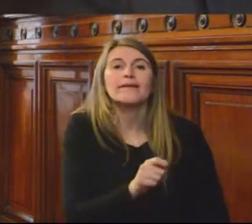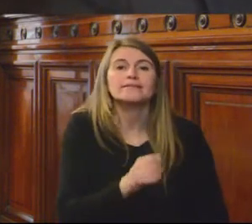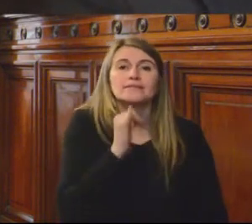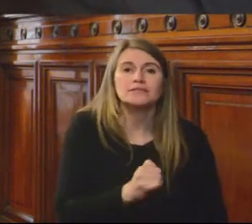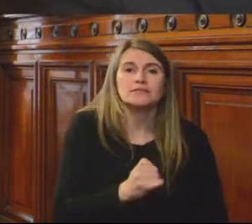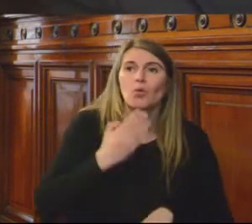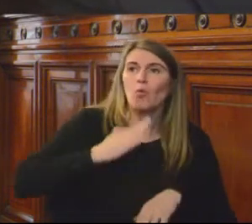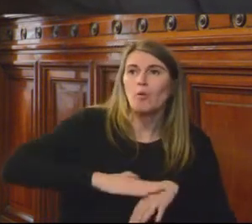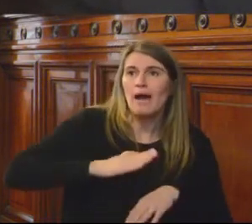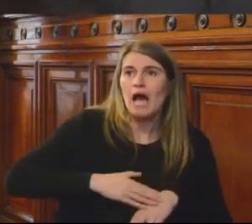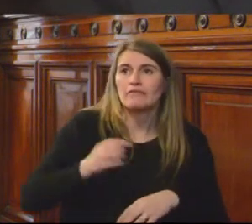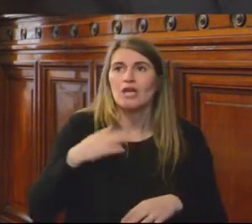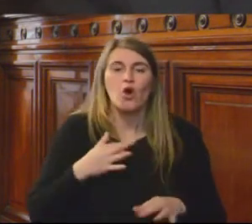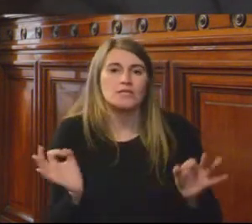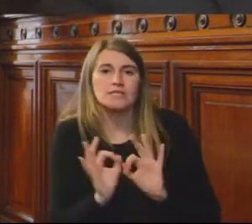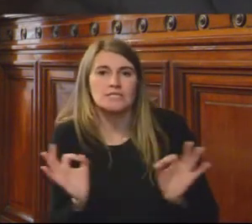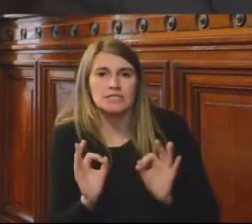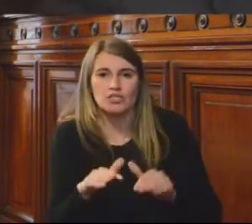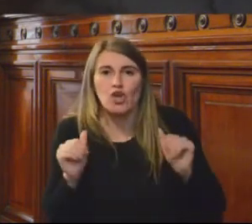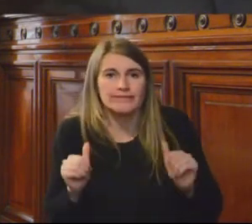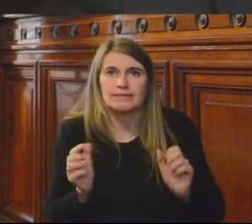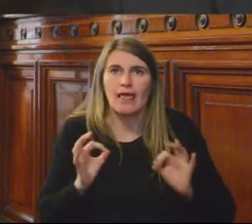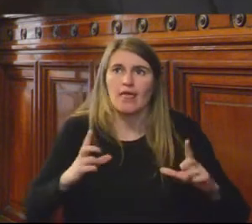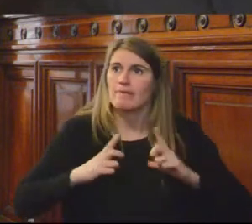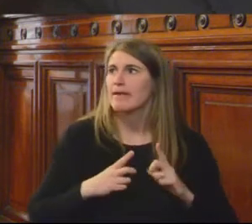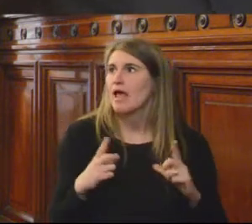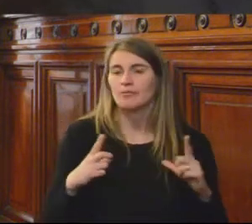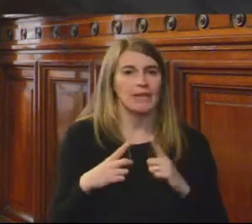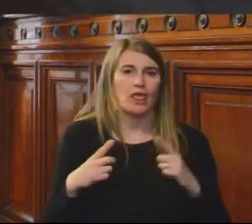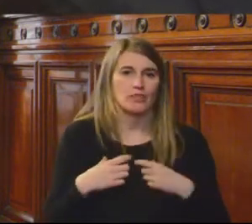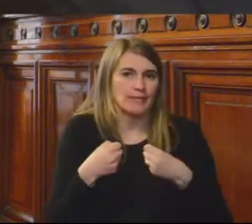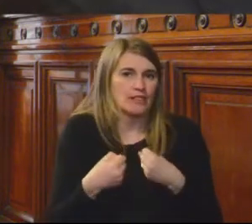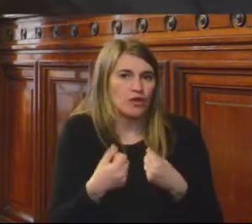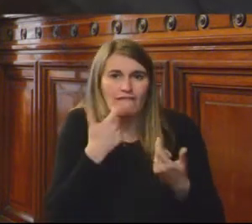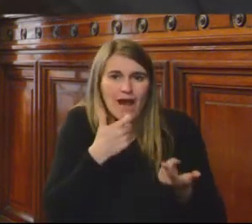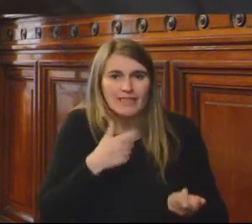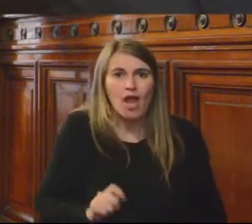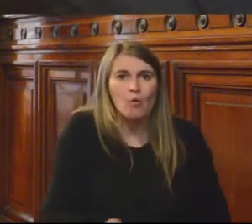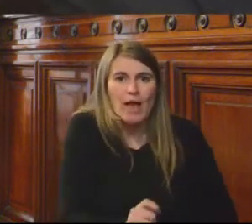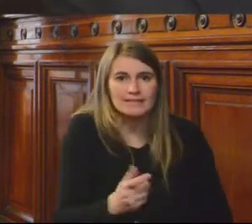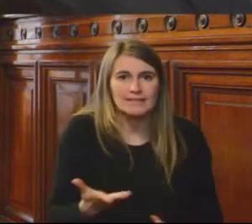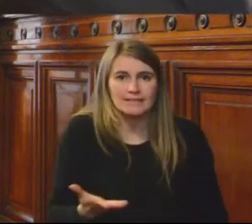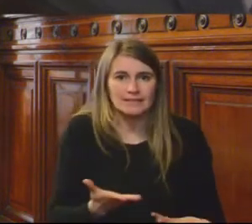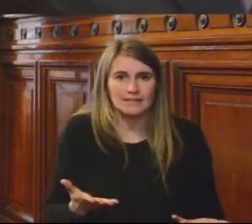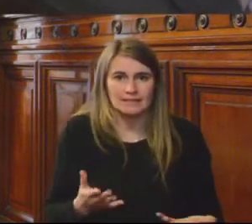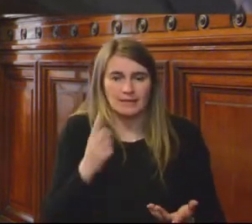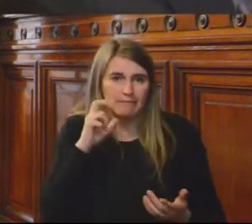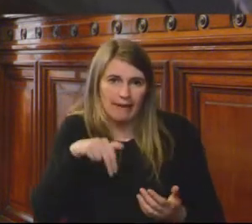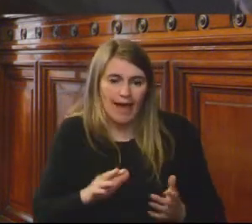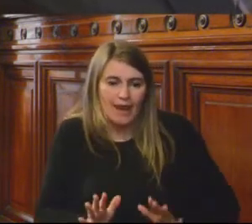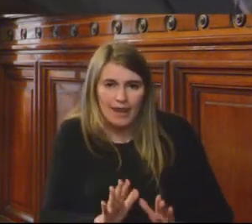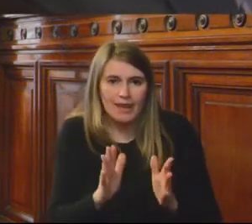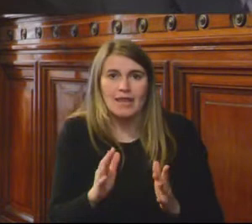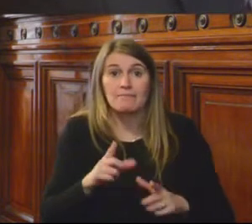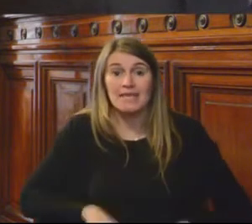son culpables, inocentes y no han sido llevados a un proceso. Los planes que se han ejecutado desde